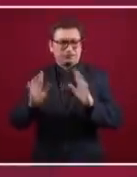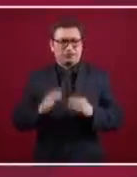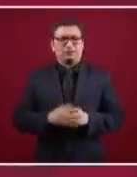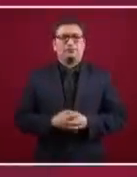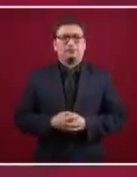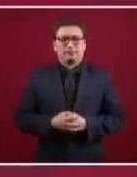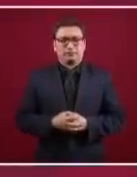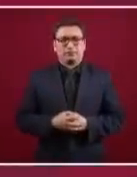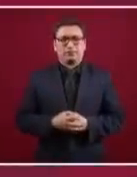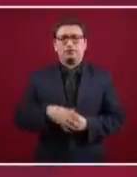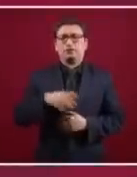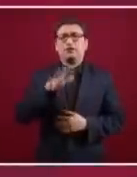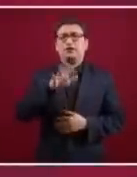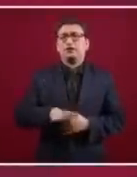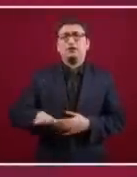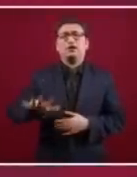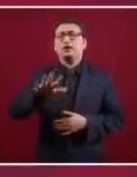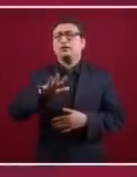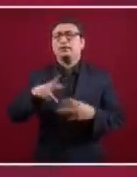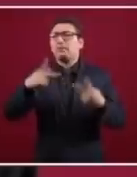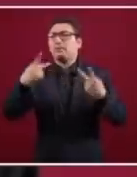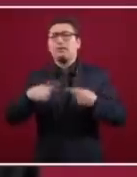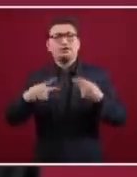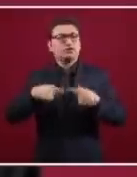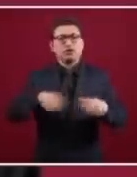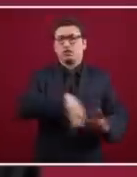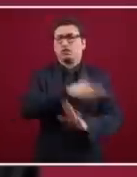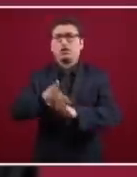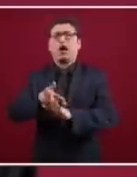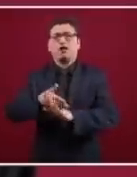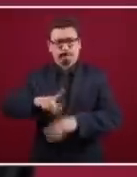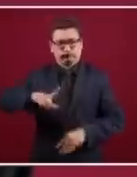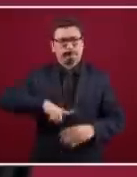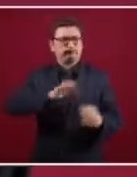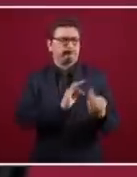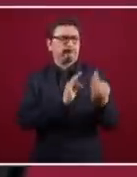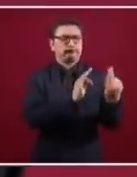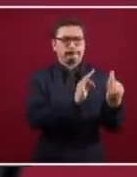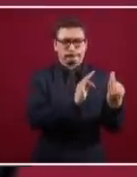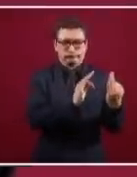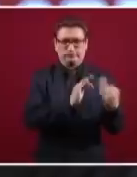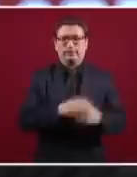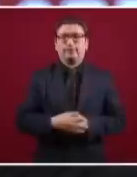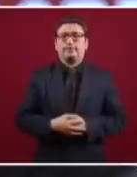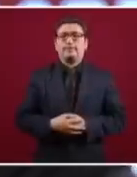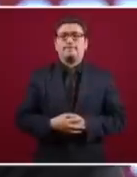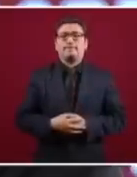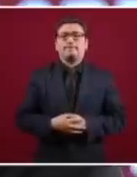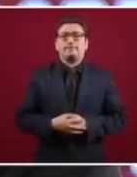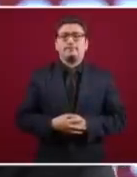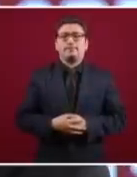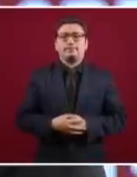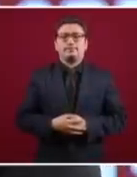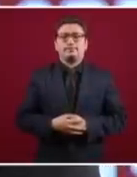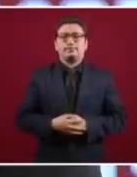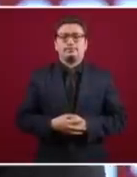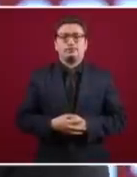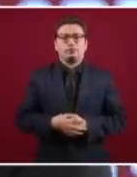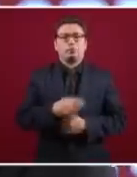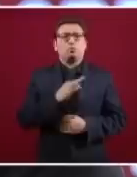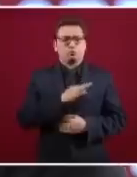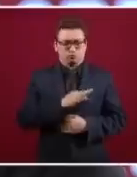la sociedad a los ciudadanos hay esta